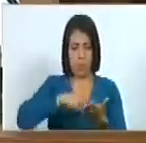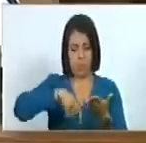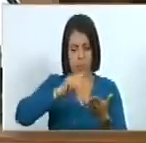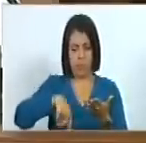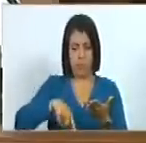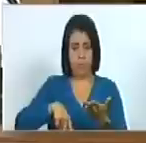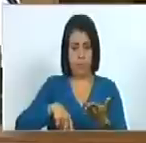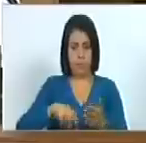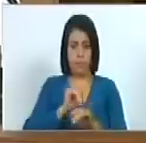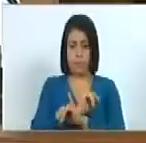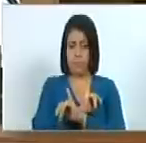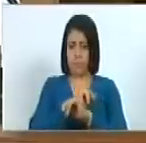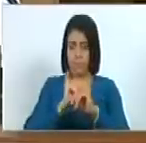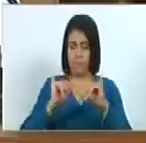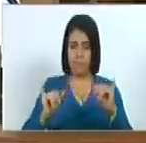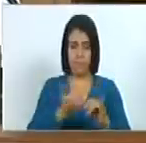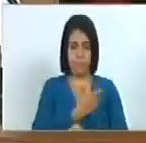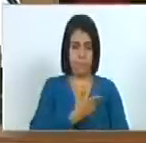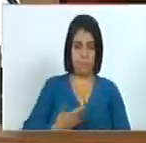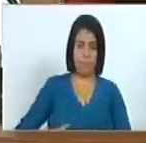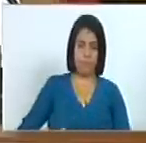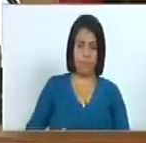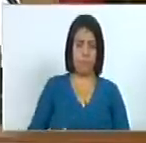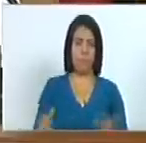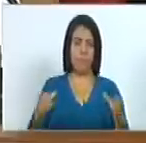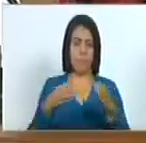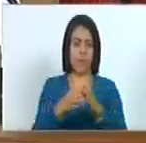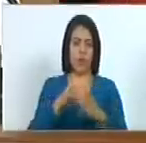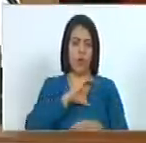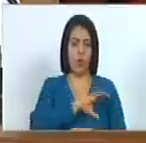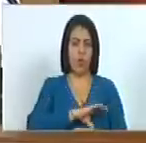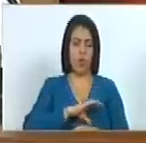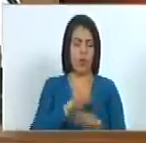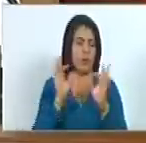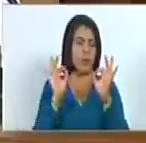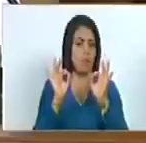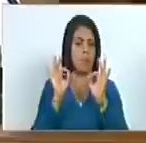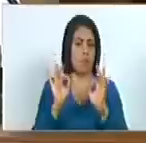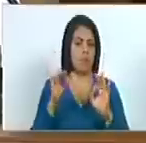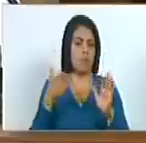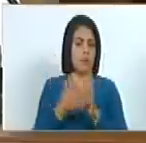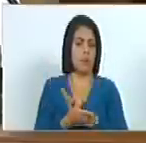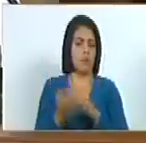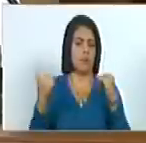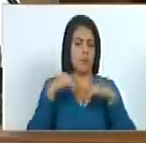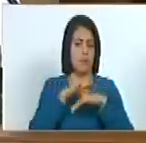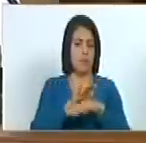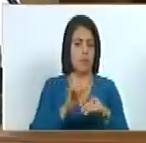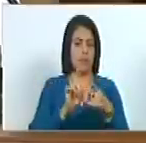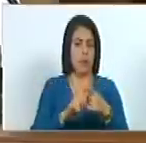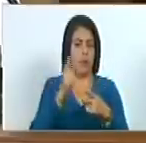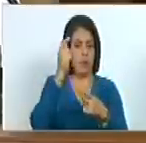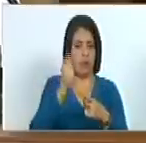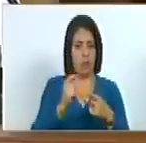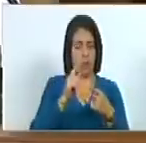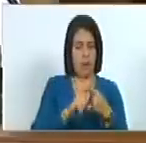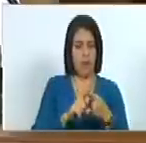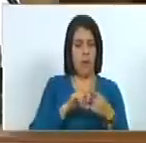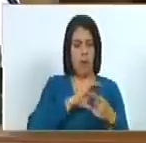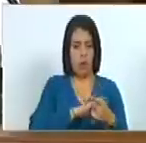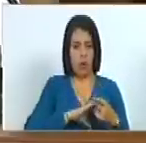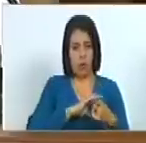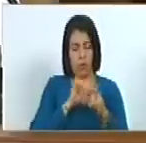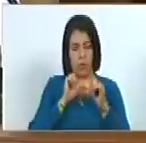promulgación. Seguidamente, el presidente conformó una comisión especial integrada por los diputados de las